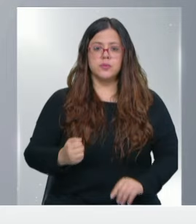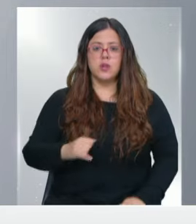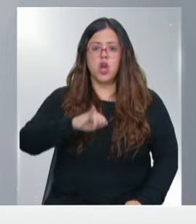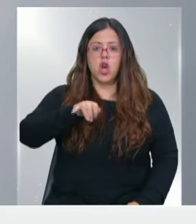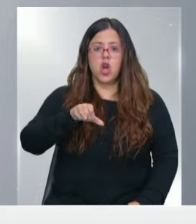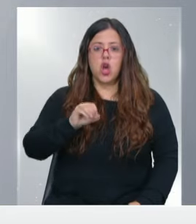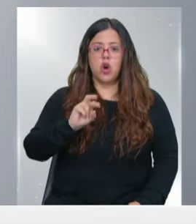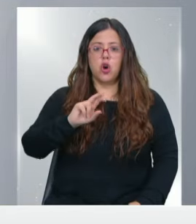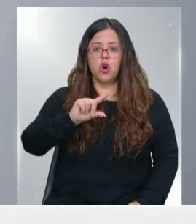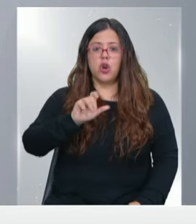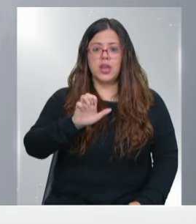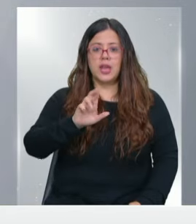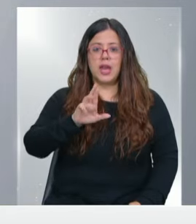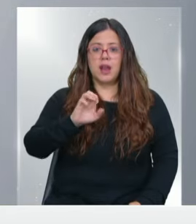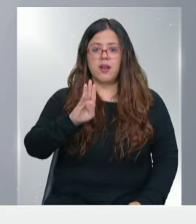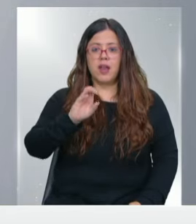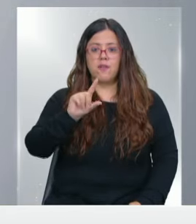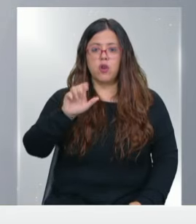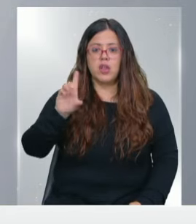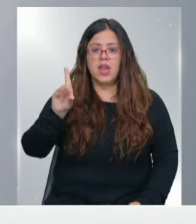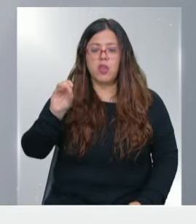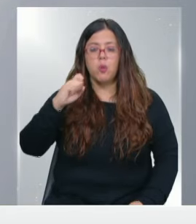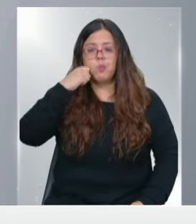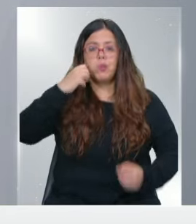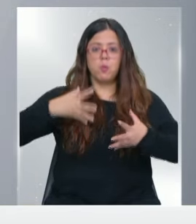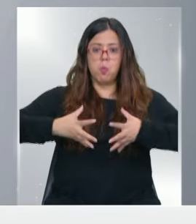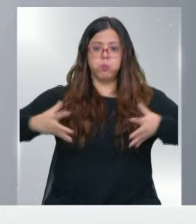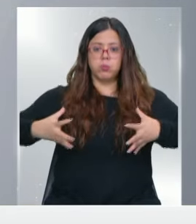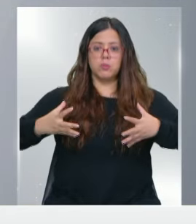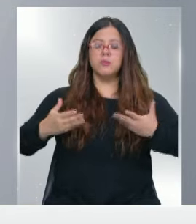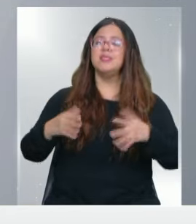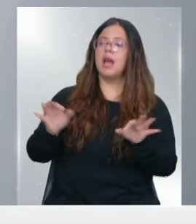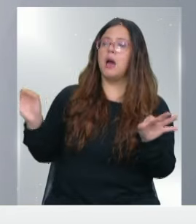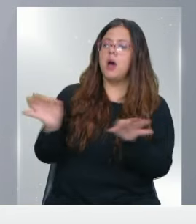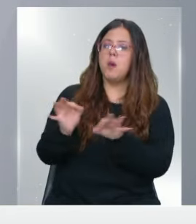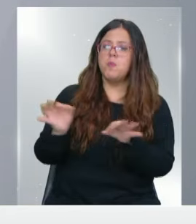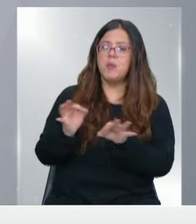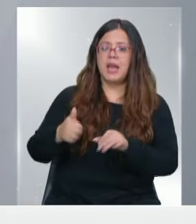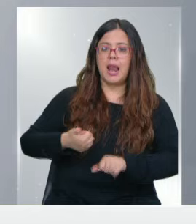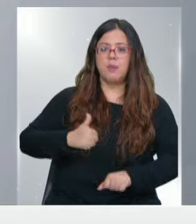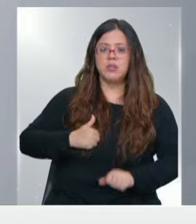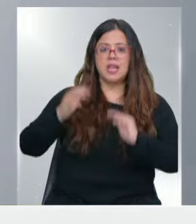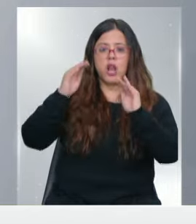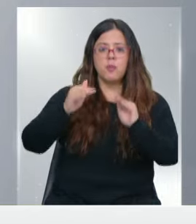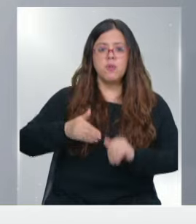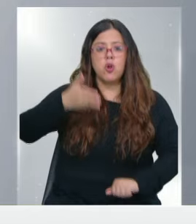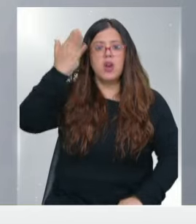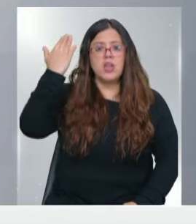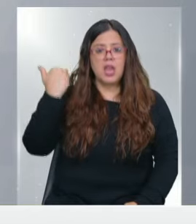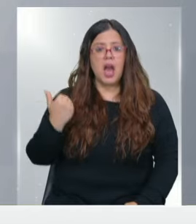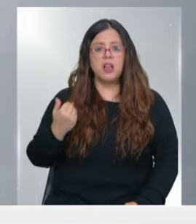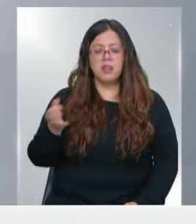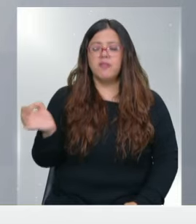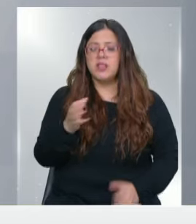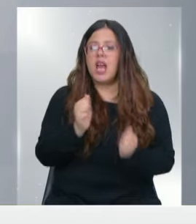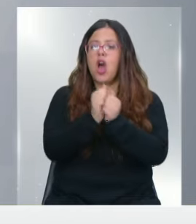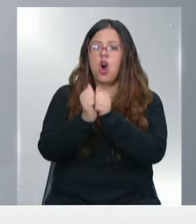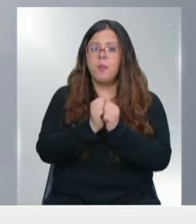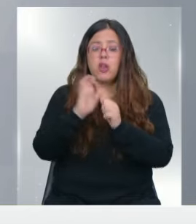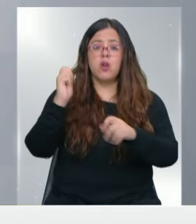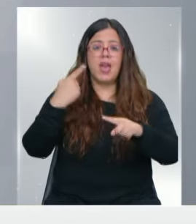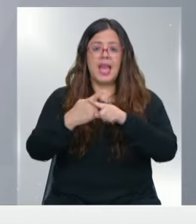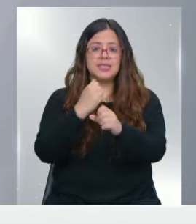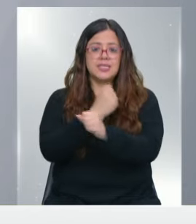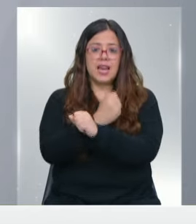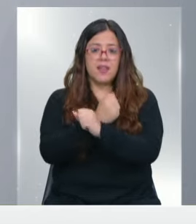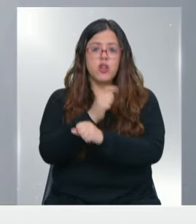Jorge Rebolledo, apodado El Guatón, confesó el crimen a la policía, a los mismos quienes algún día llamó colegas. El ex